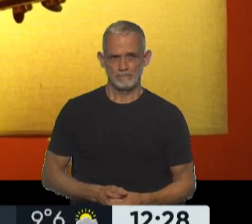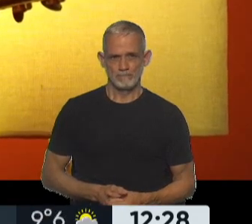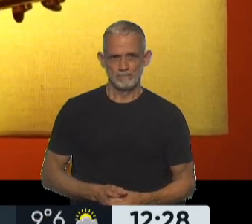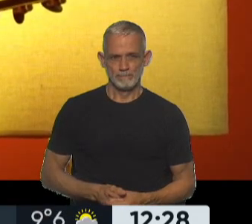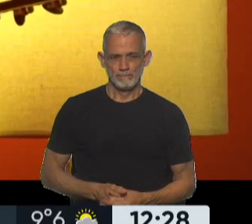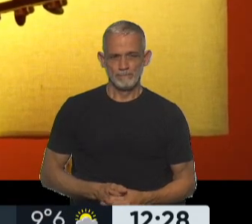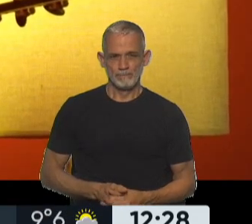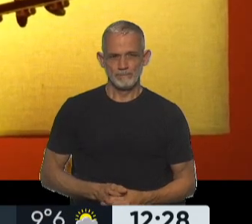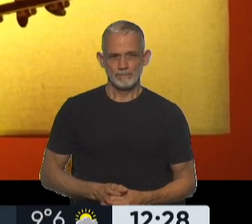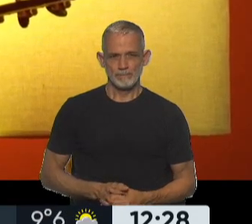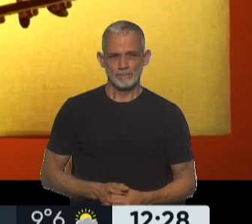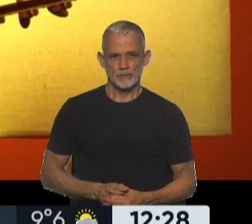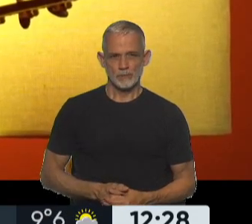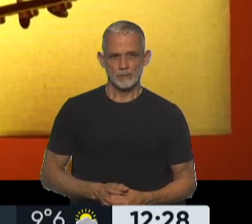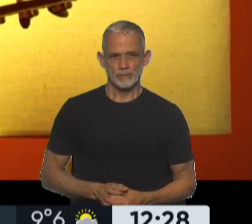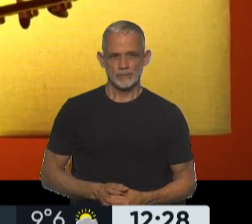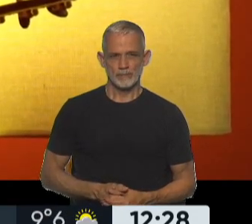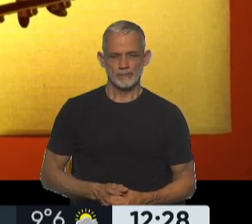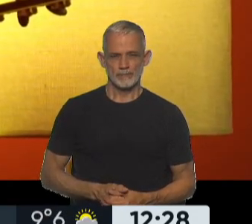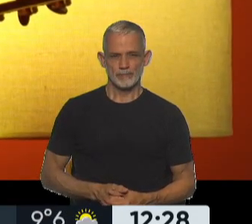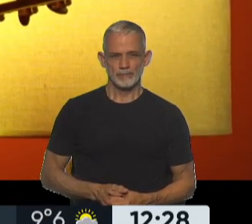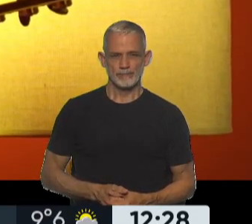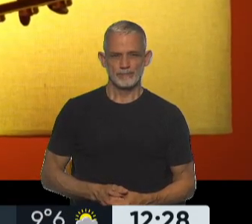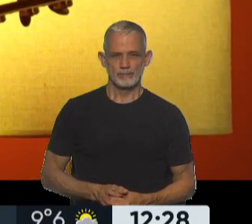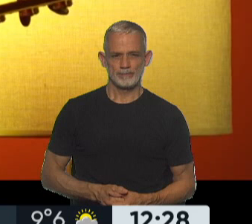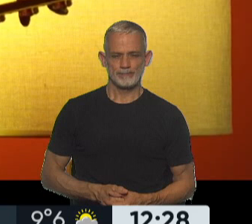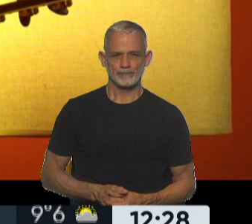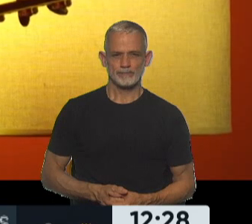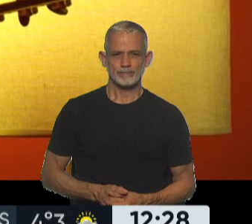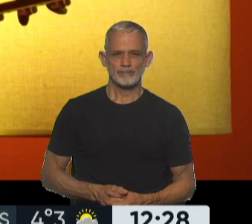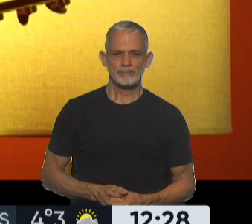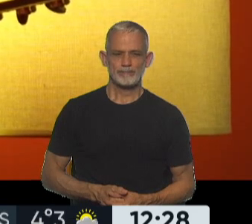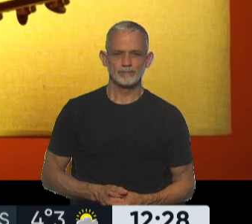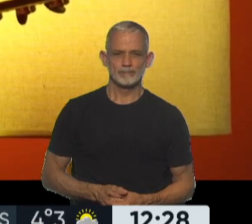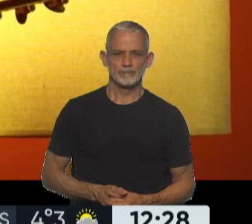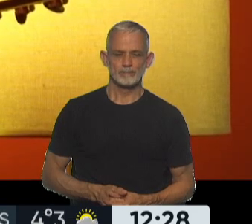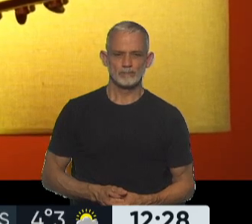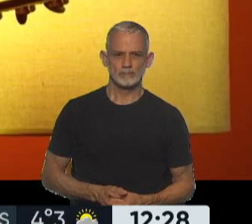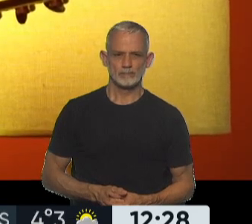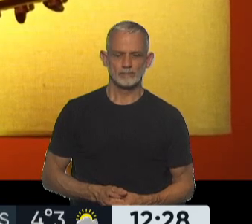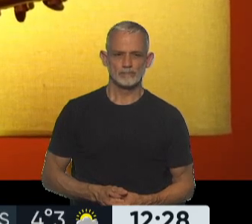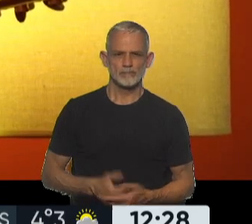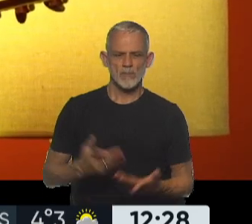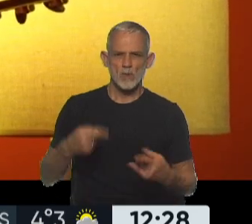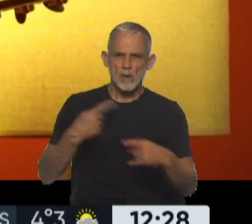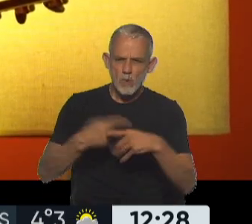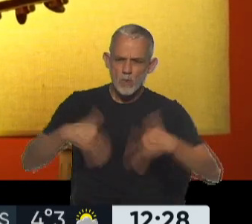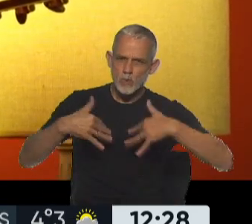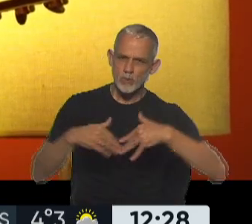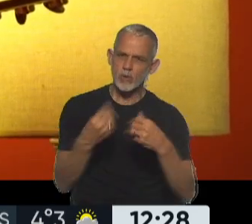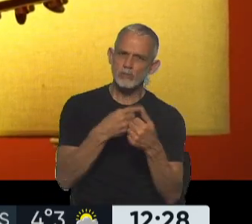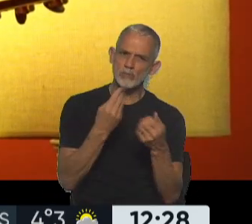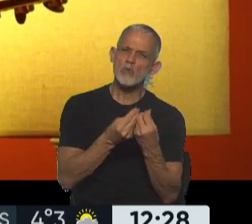En el centro de la pampa vive un pimiento. Los desafíos son múltiples, ¿no? Pero